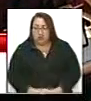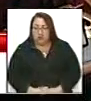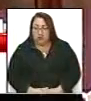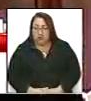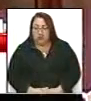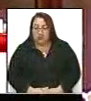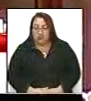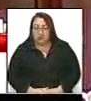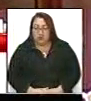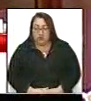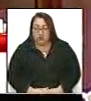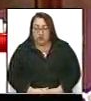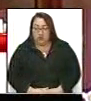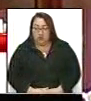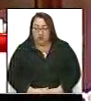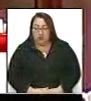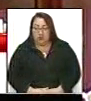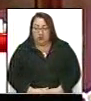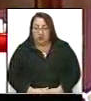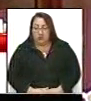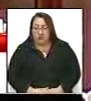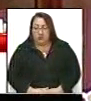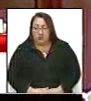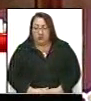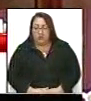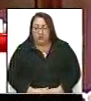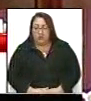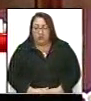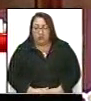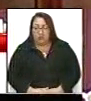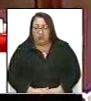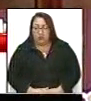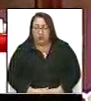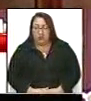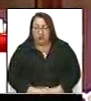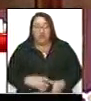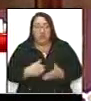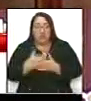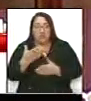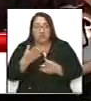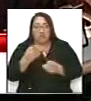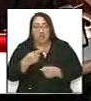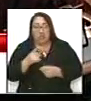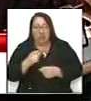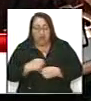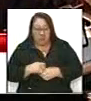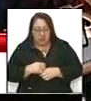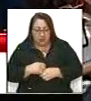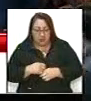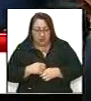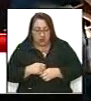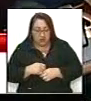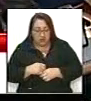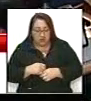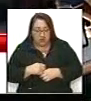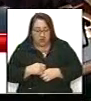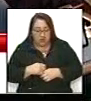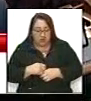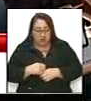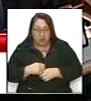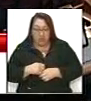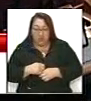que debatir. Que bien clara la regla. Entonces, para sustentar, congresista Glave, tiene usted el uso de la palabra. Y sí,